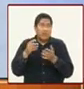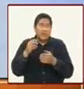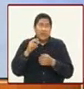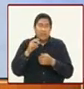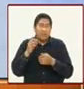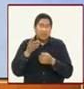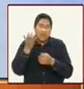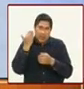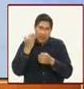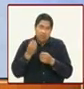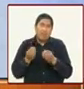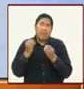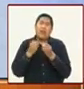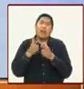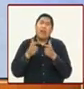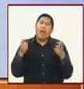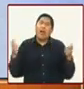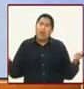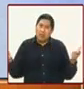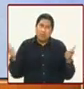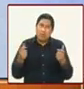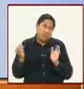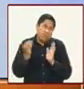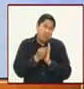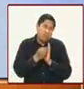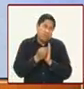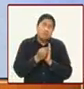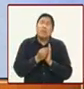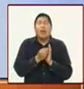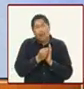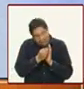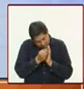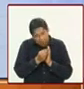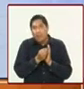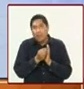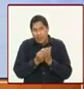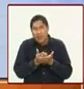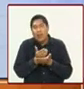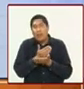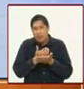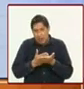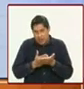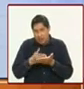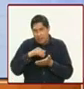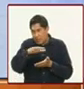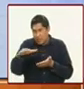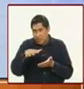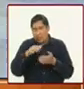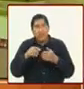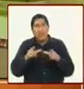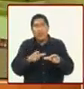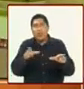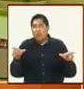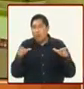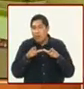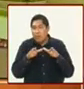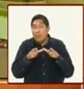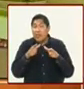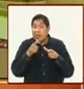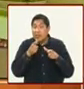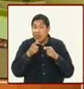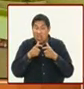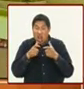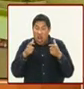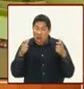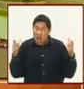nenúfar más grande, que ahora ya está, ¿qué te digo? Claro, que estas son como parte del atractivo turístico de este ecoparque. Correcto. Sin embargo, la que está como